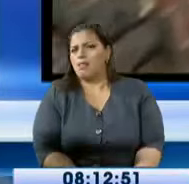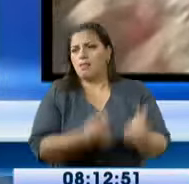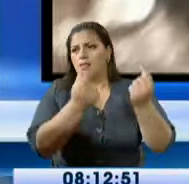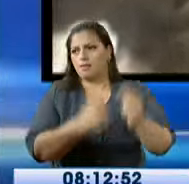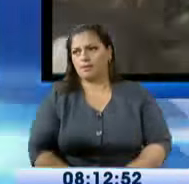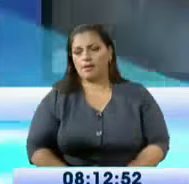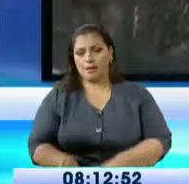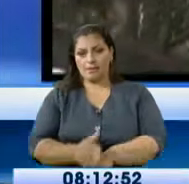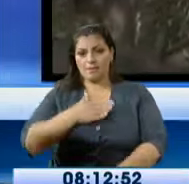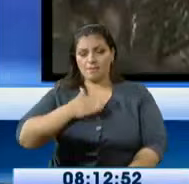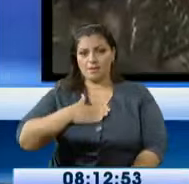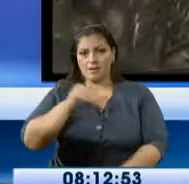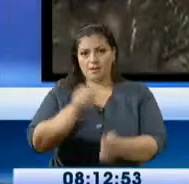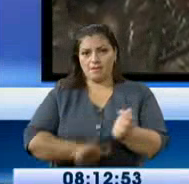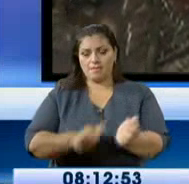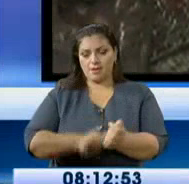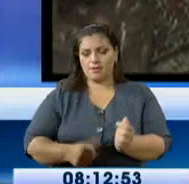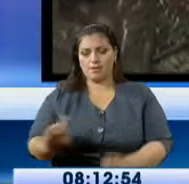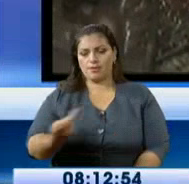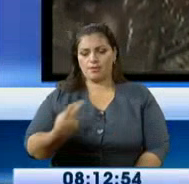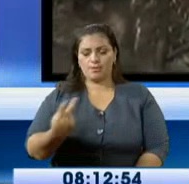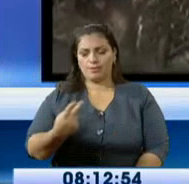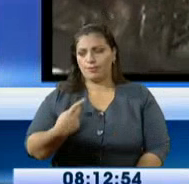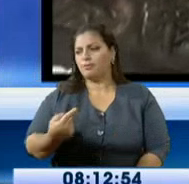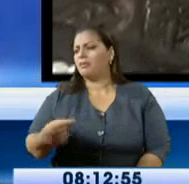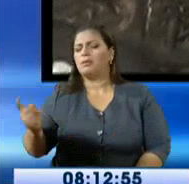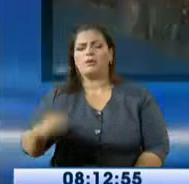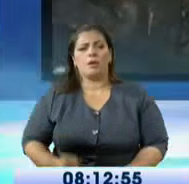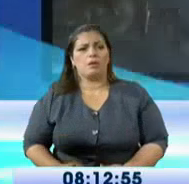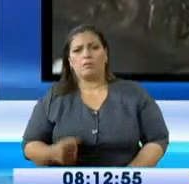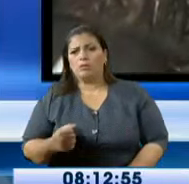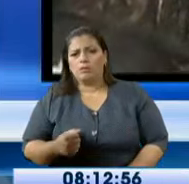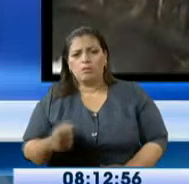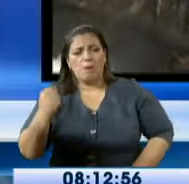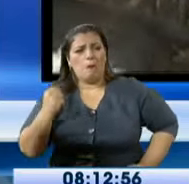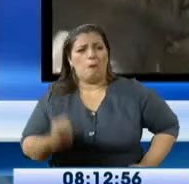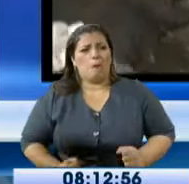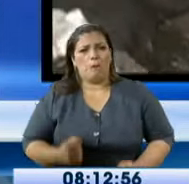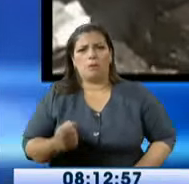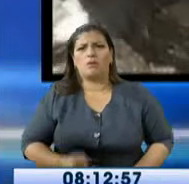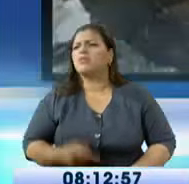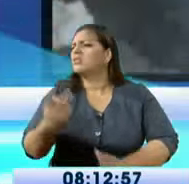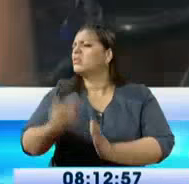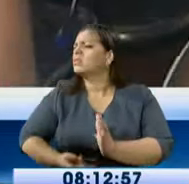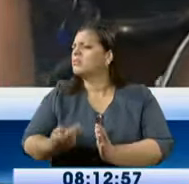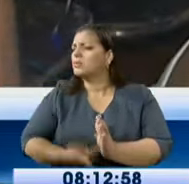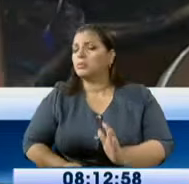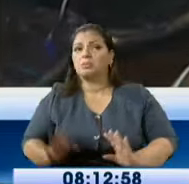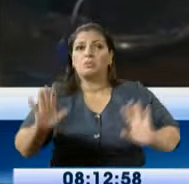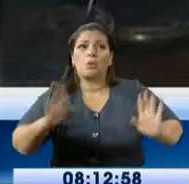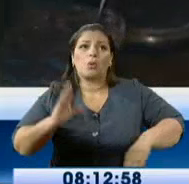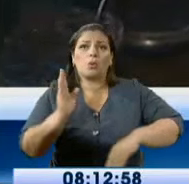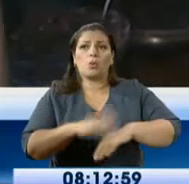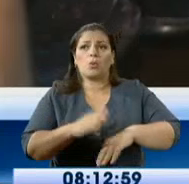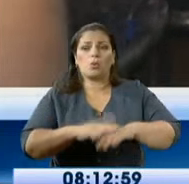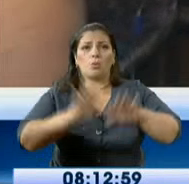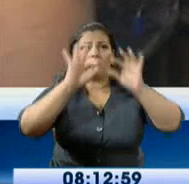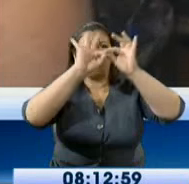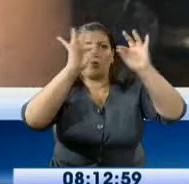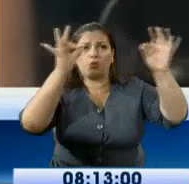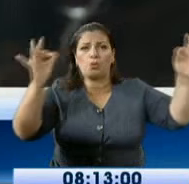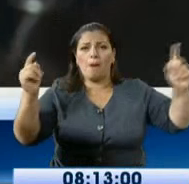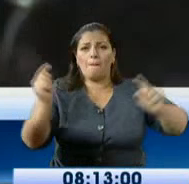la casa. Y ya, pues nosotros nos venimos corriendo. ¿Qué es lo que dicen? ¿Por qué se habría originado el cortocircuito? Algunos testigos aseguraron que en el